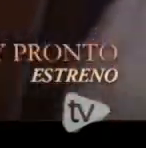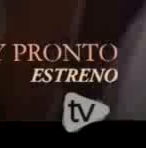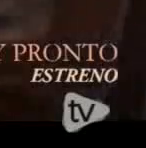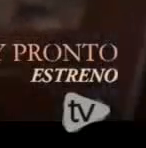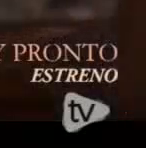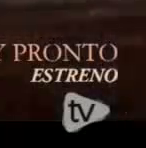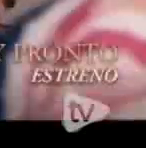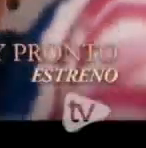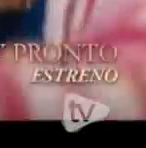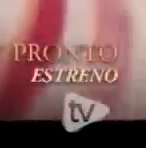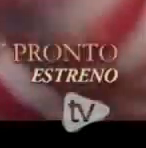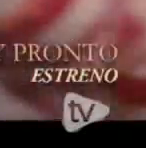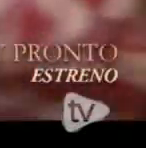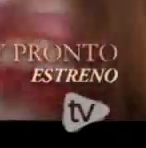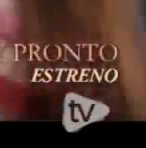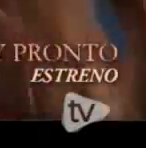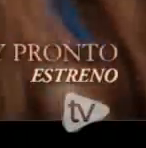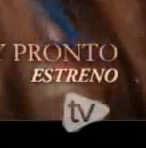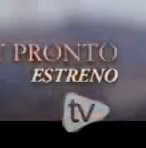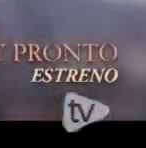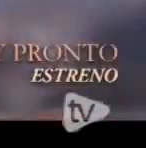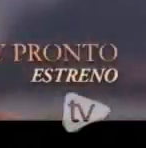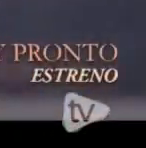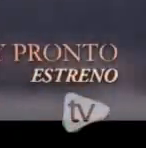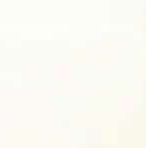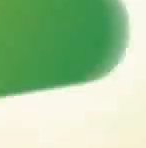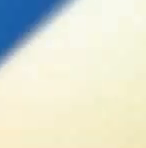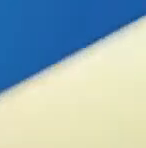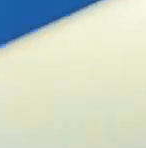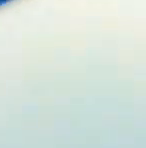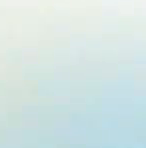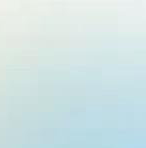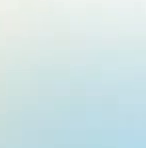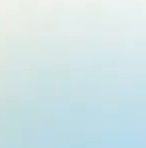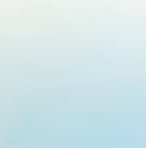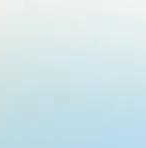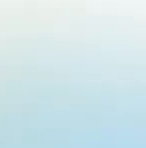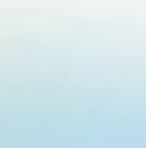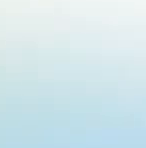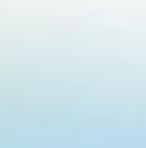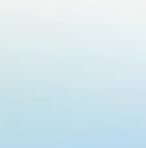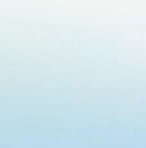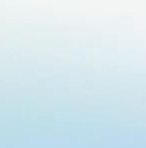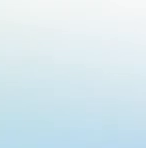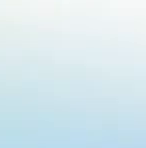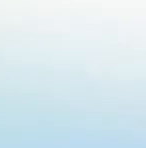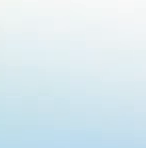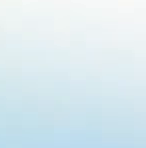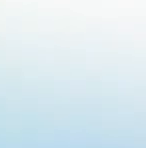cueste. Mi último deseo, pronto por Ecuador TV.